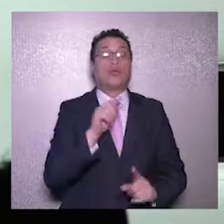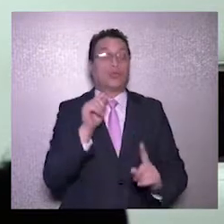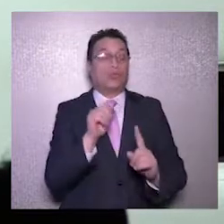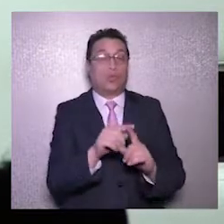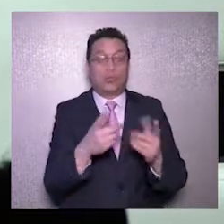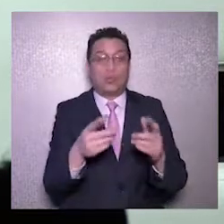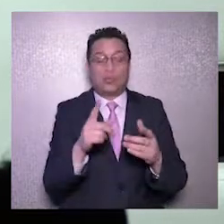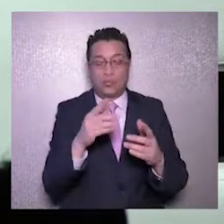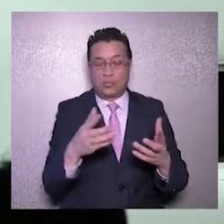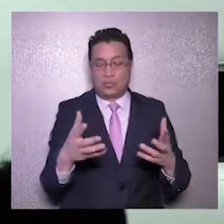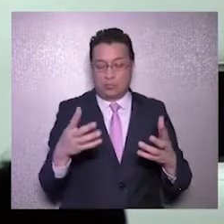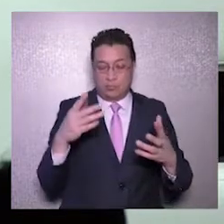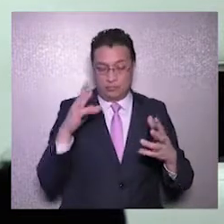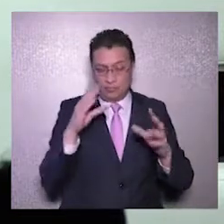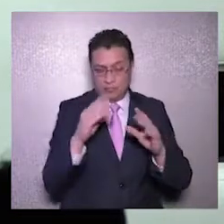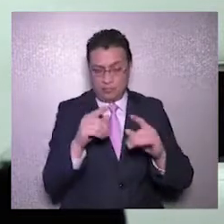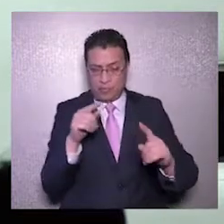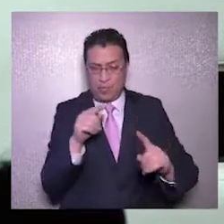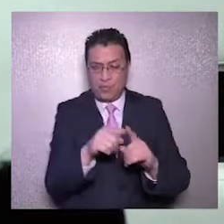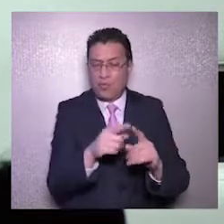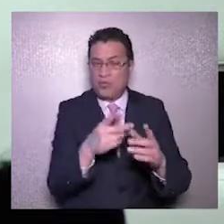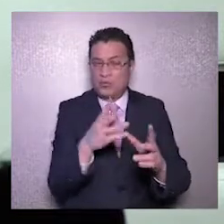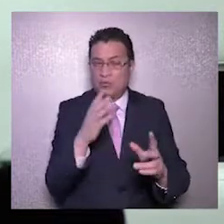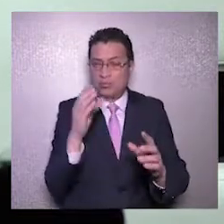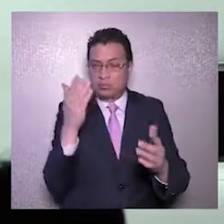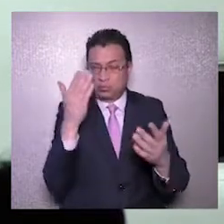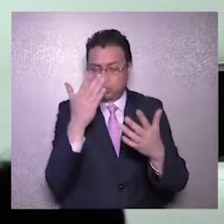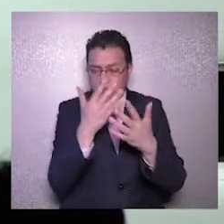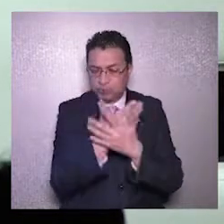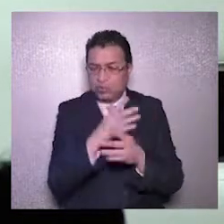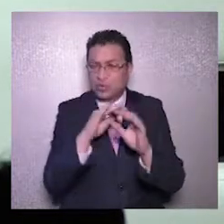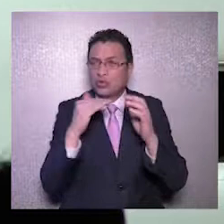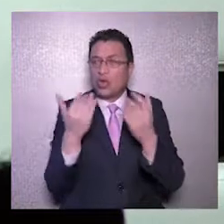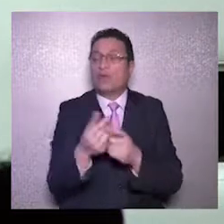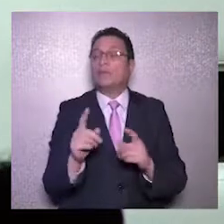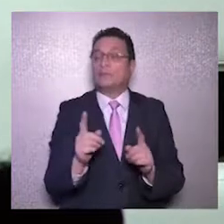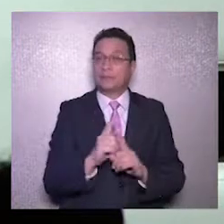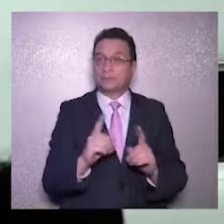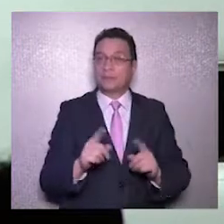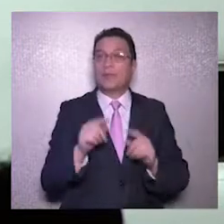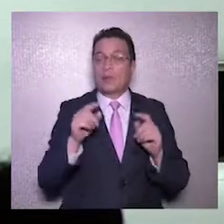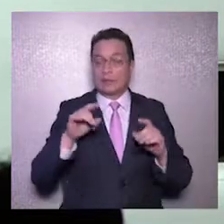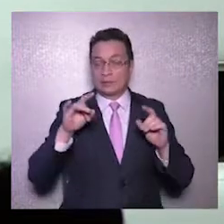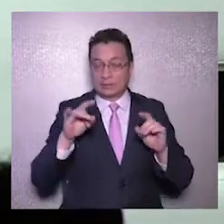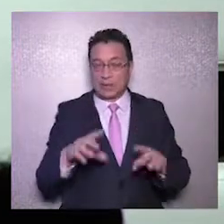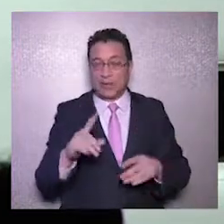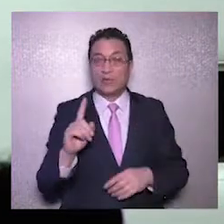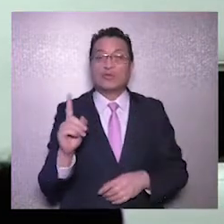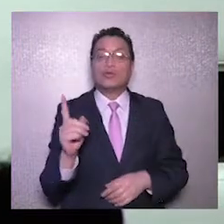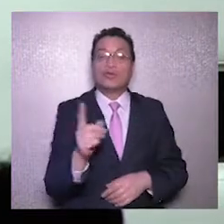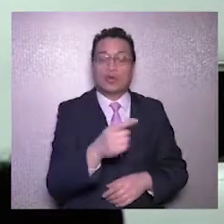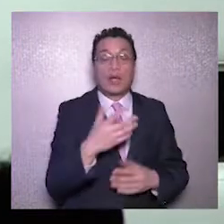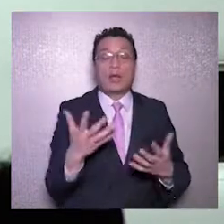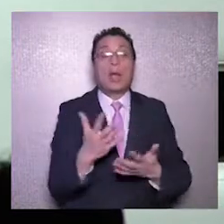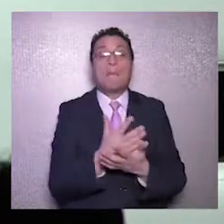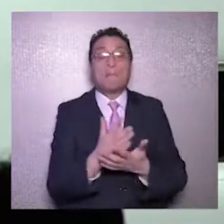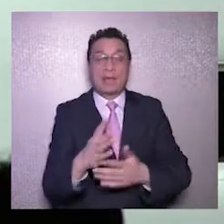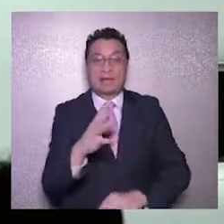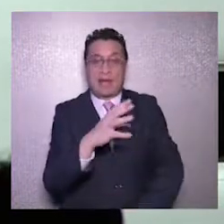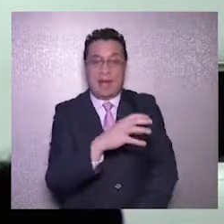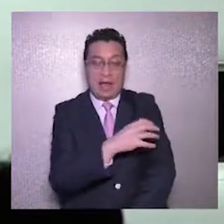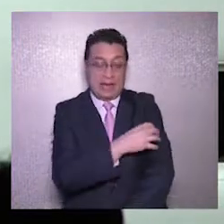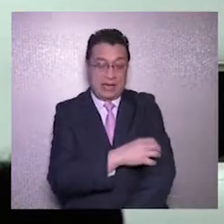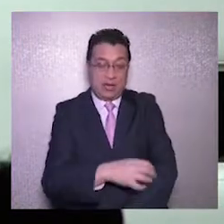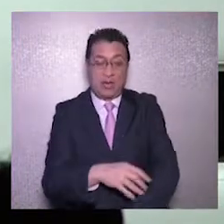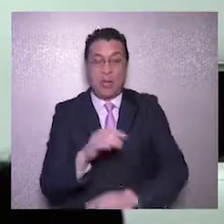un hoyo oscuro, un hoyo negro que se está comiendo todo. Entonces, si uno sabe realmente qué es lo que está pasando en regiones, uno va a poder